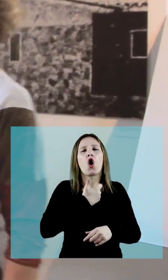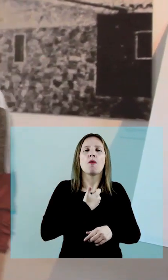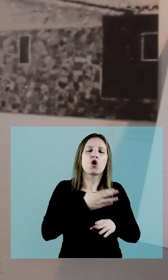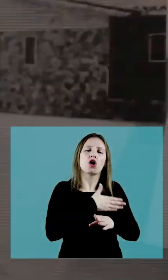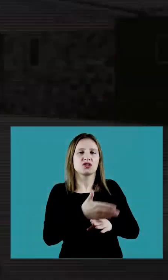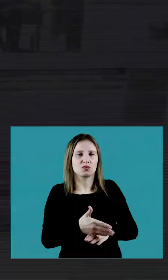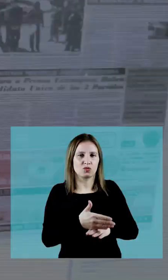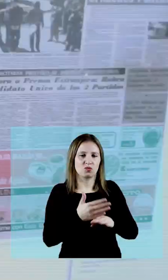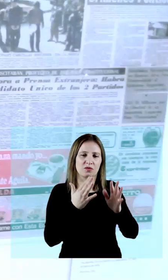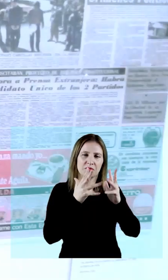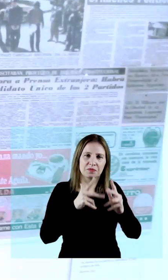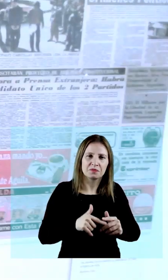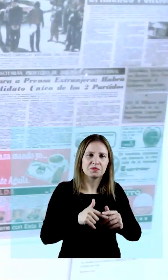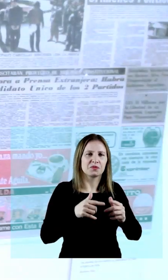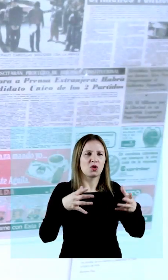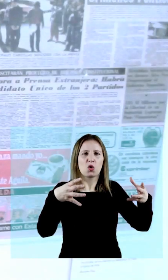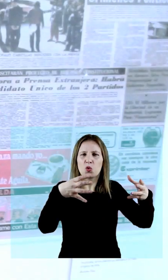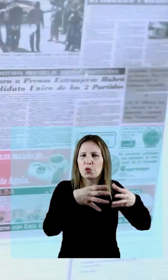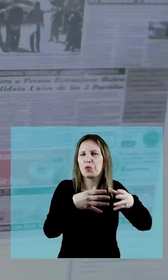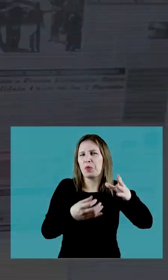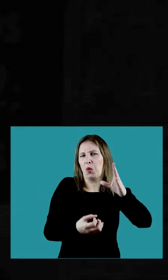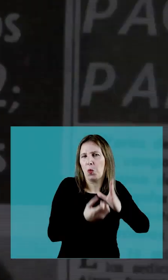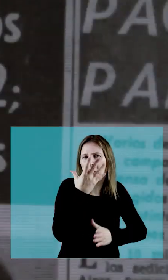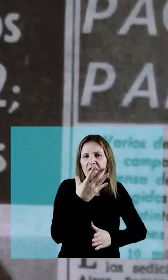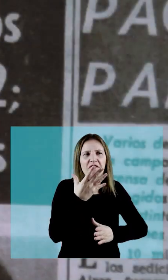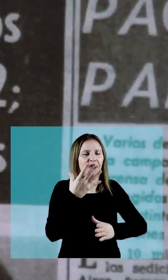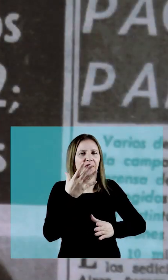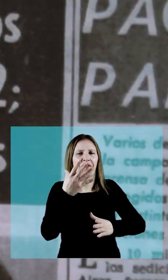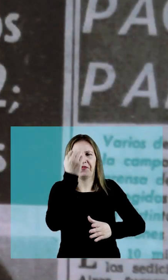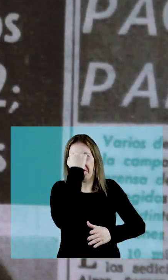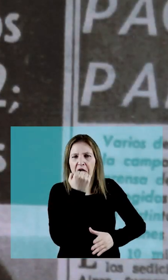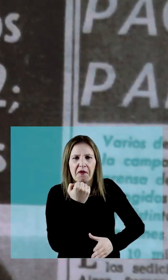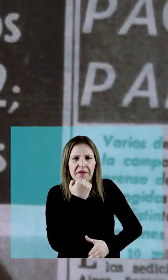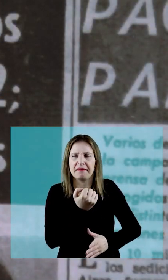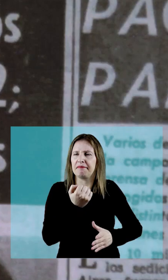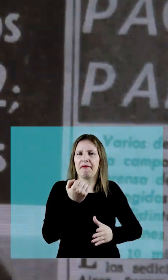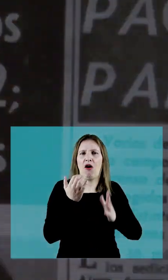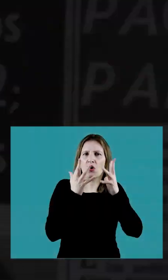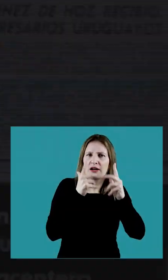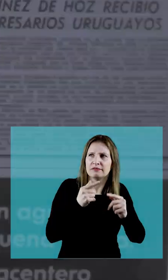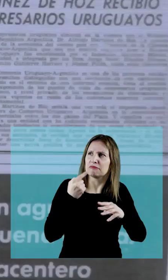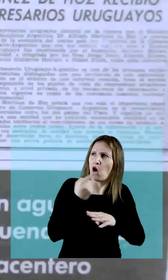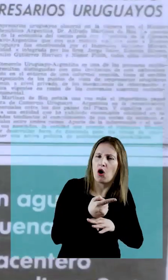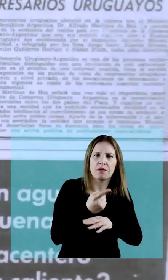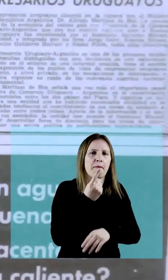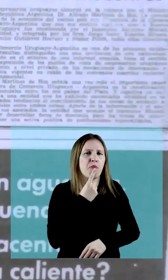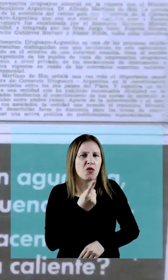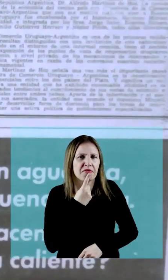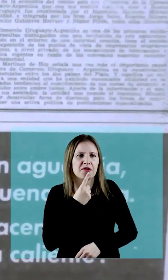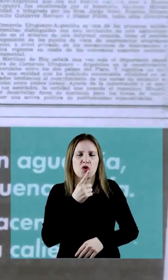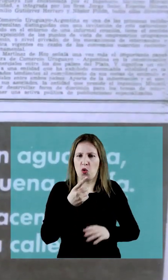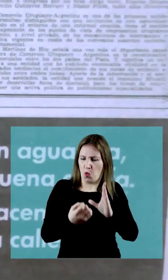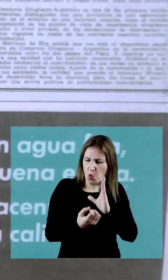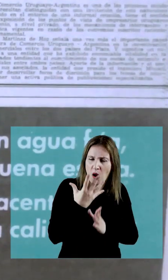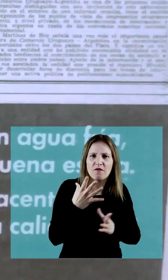operativo. Desbaratan un nuevo grupo de terroristas, planeaban oleada de crímenes políticos. Fue desbaratado un nuevo